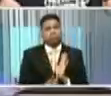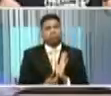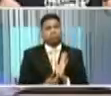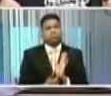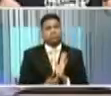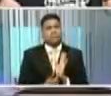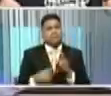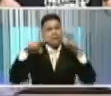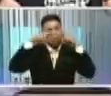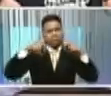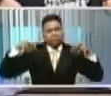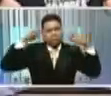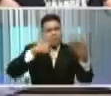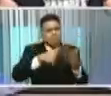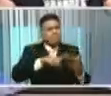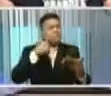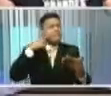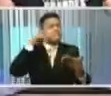estudiados,